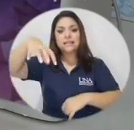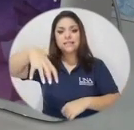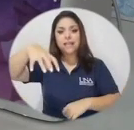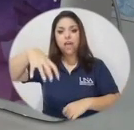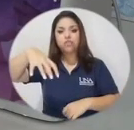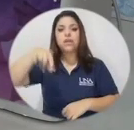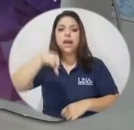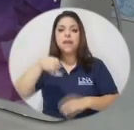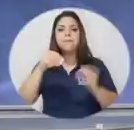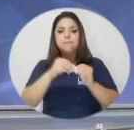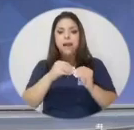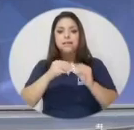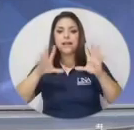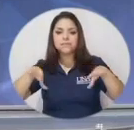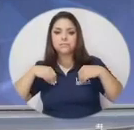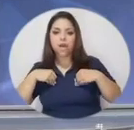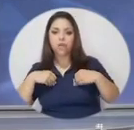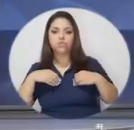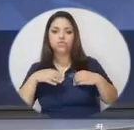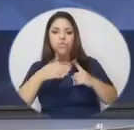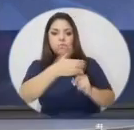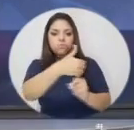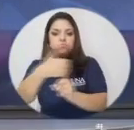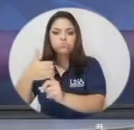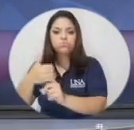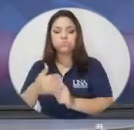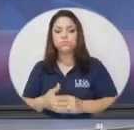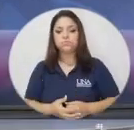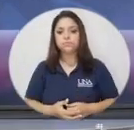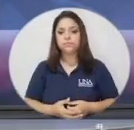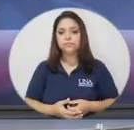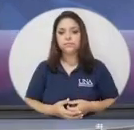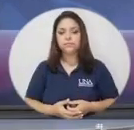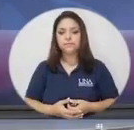acogida. ¿A qué